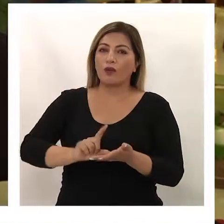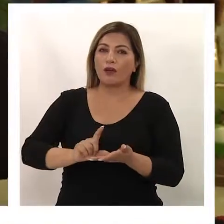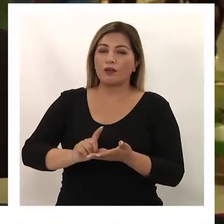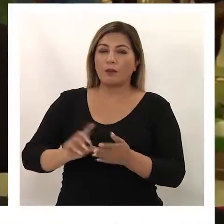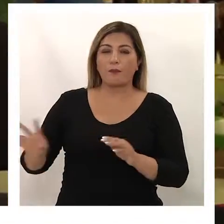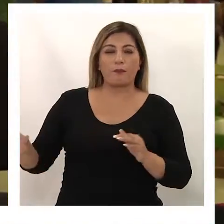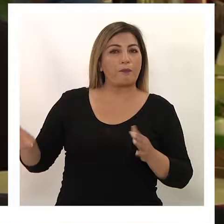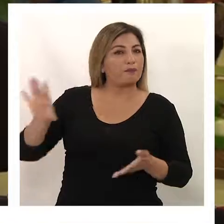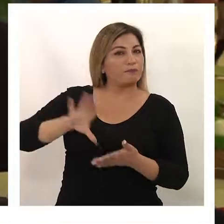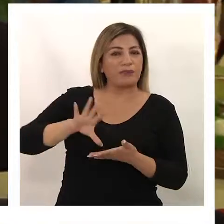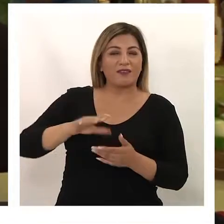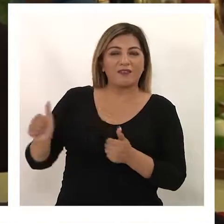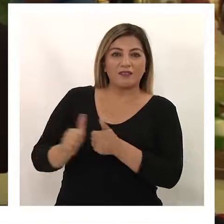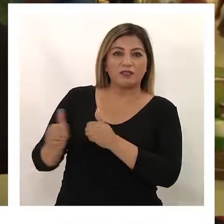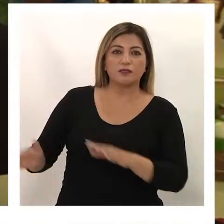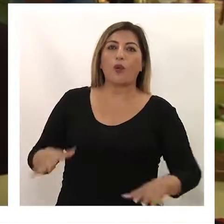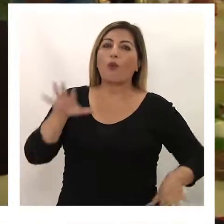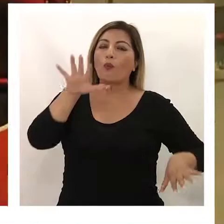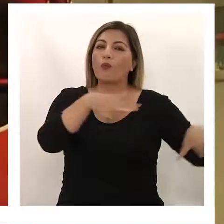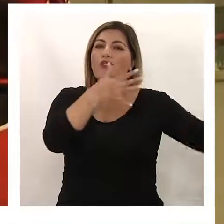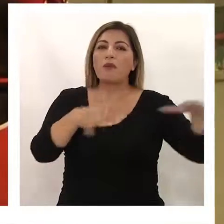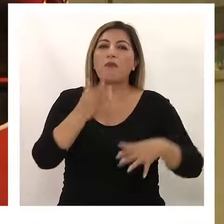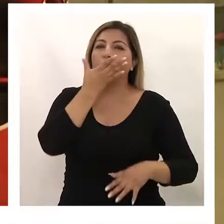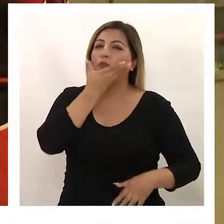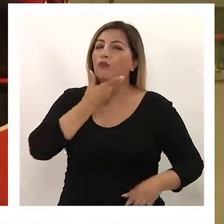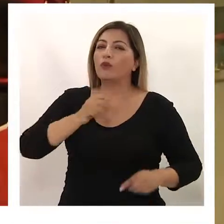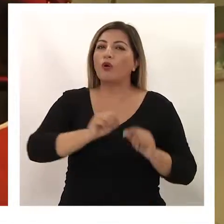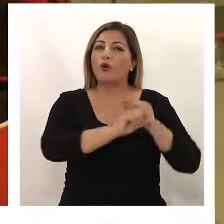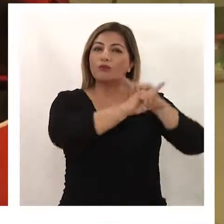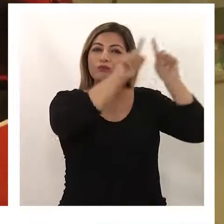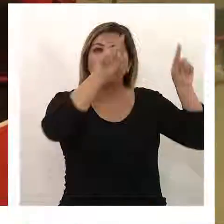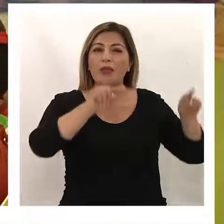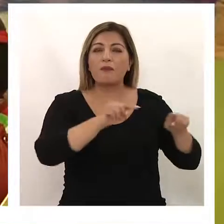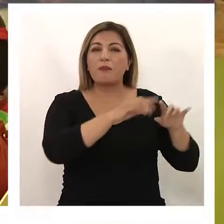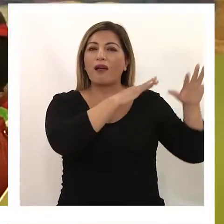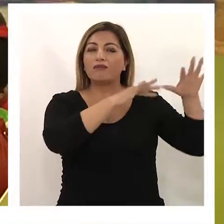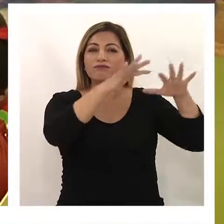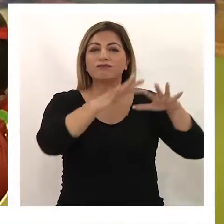hermosas, unos paisajes divinos, muchos lugares para conocer